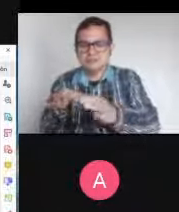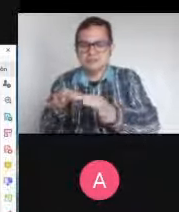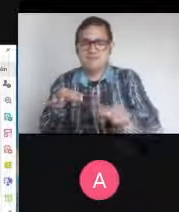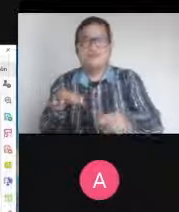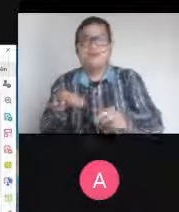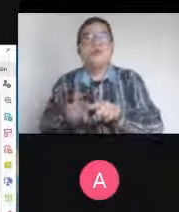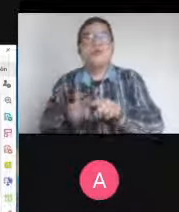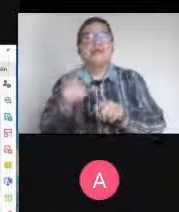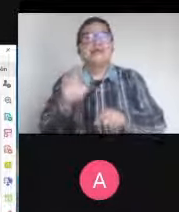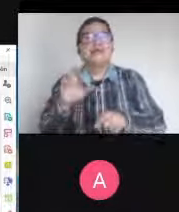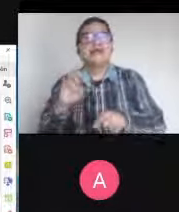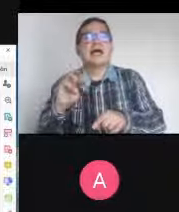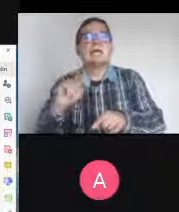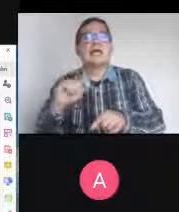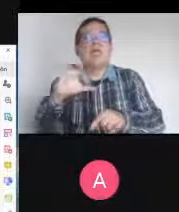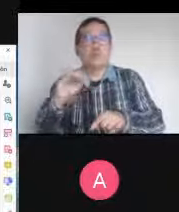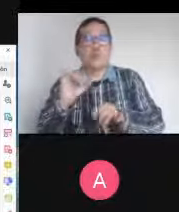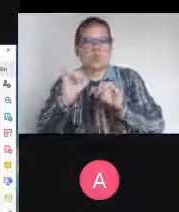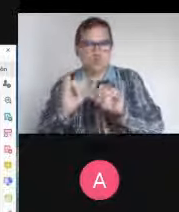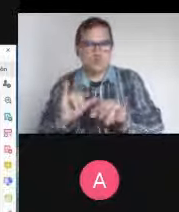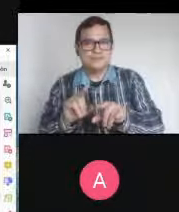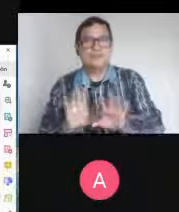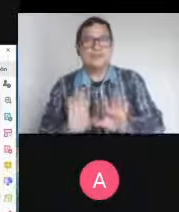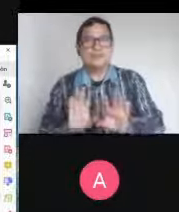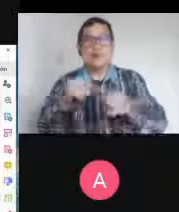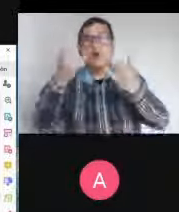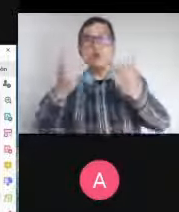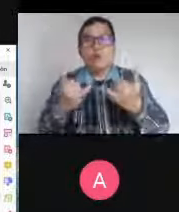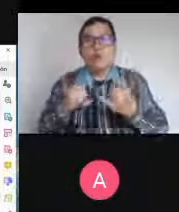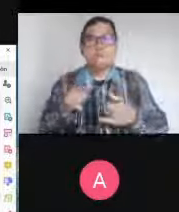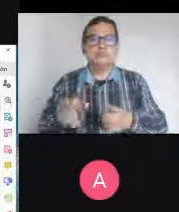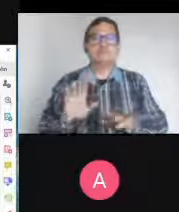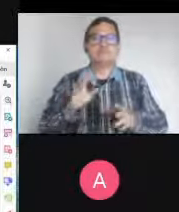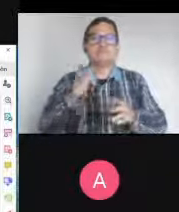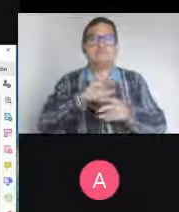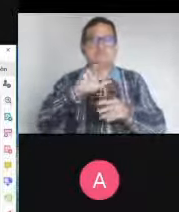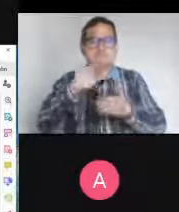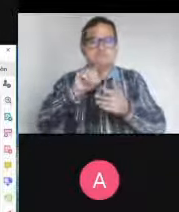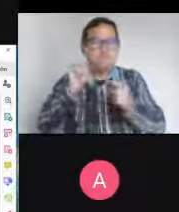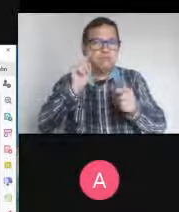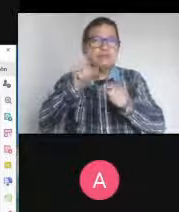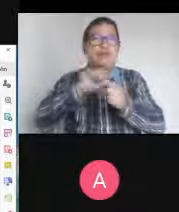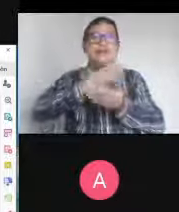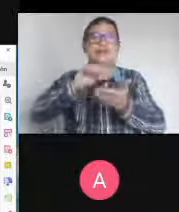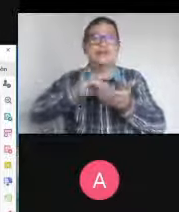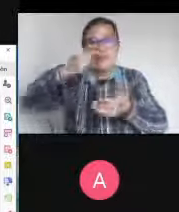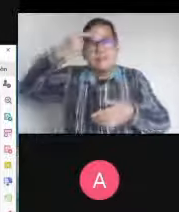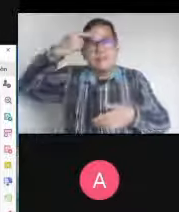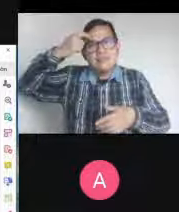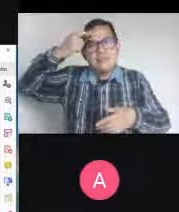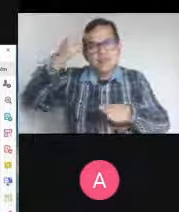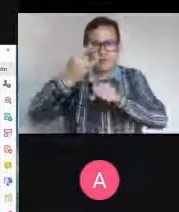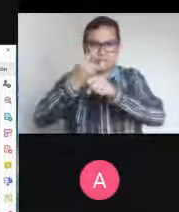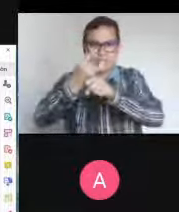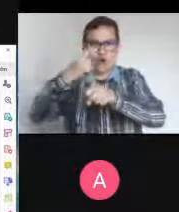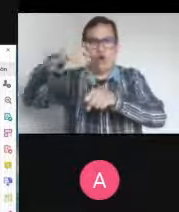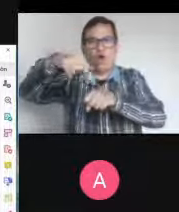los cerámicos. ¿Listos? Entonces, el día de hoy, pues vamos a trabajar los de la parte central para que lo tengamos pues presente.